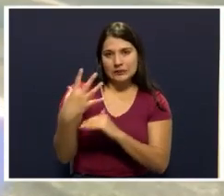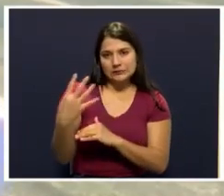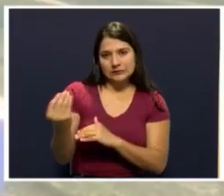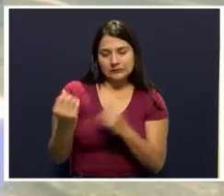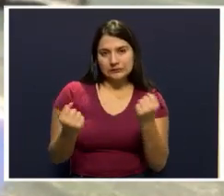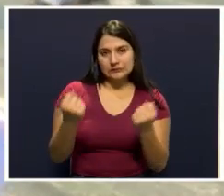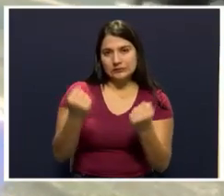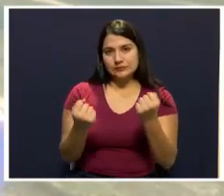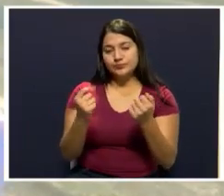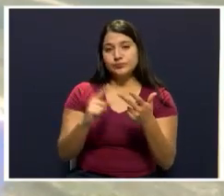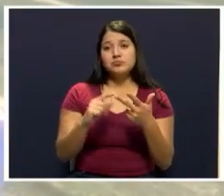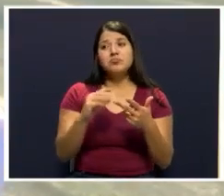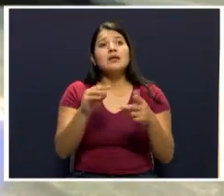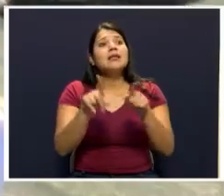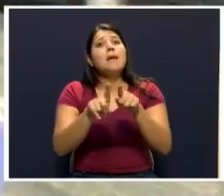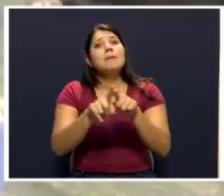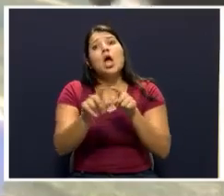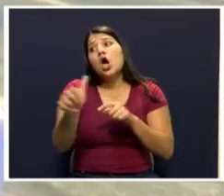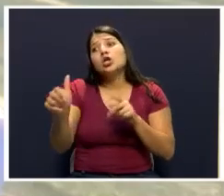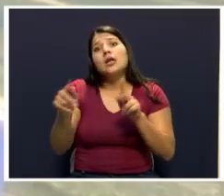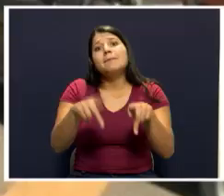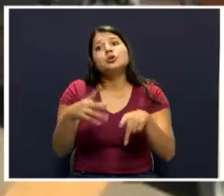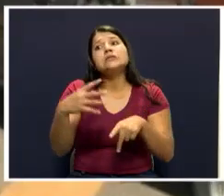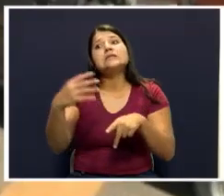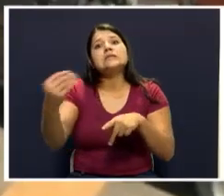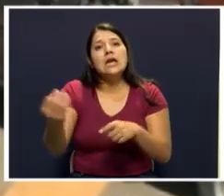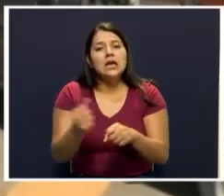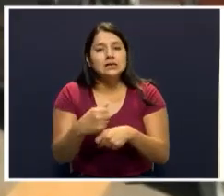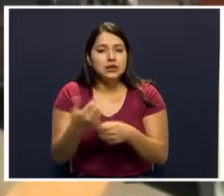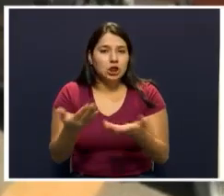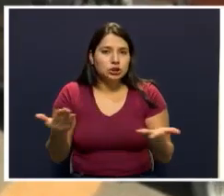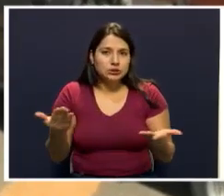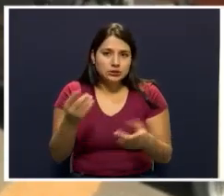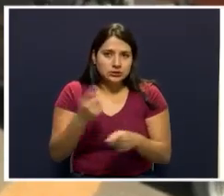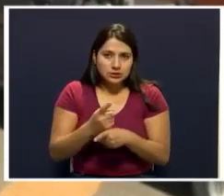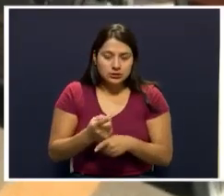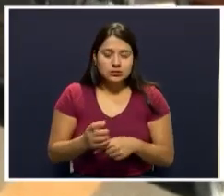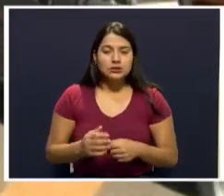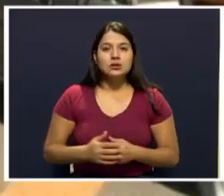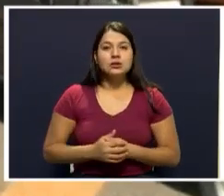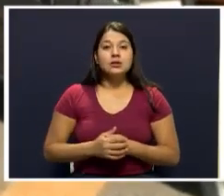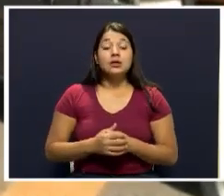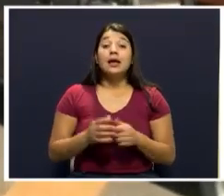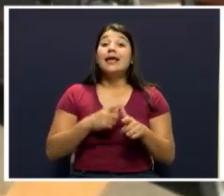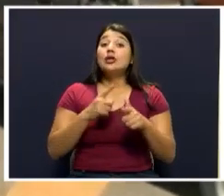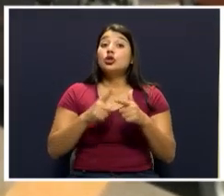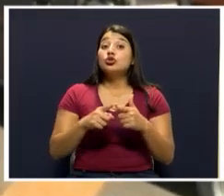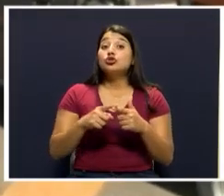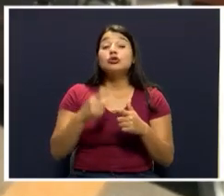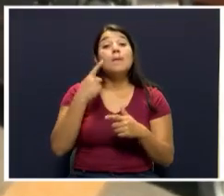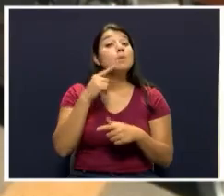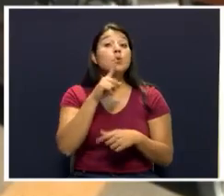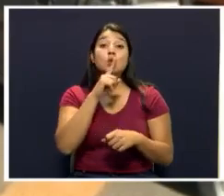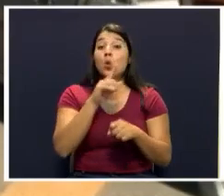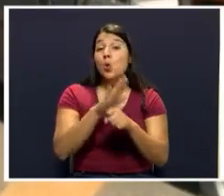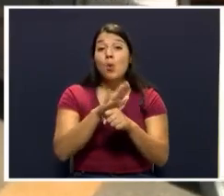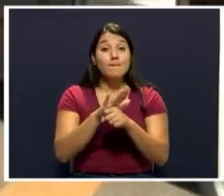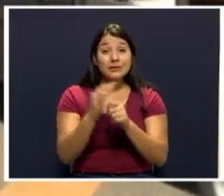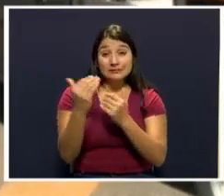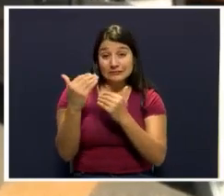salen a hacer cosas que no tienen que hacer. Con esta reforma, la multa por incumplir la restricción vehicular pasó